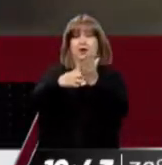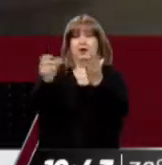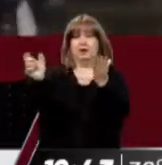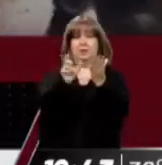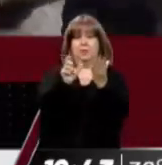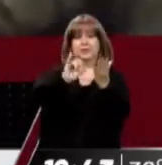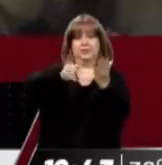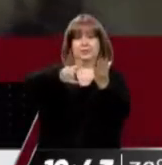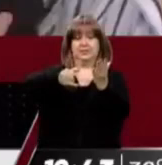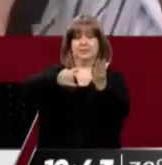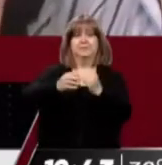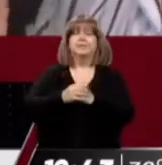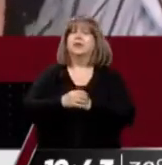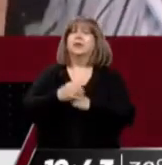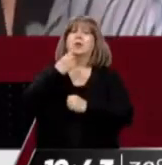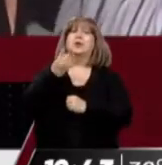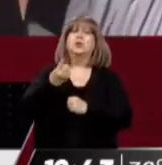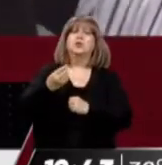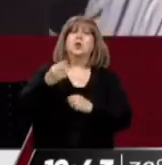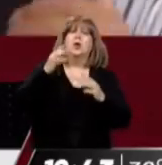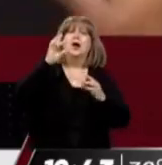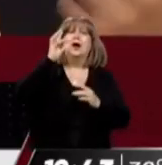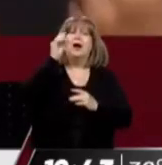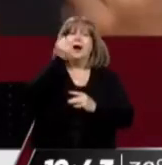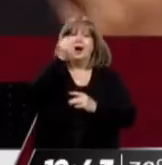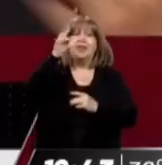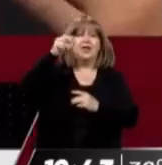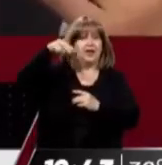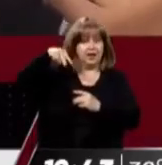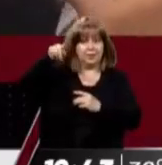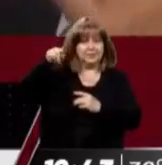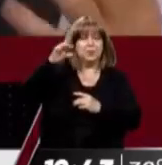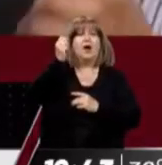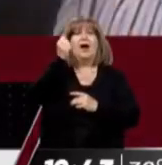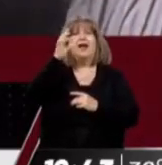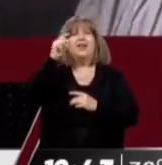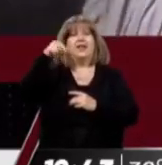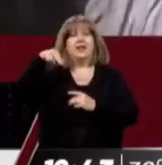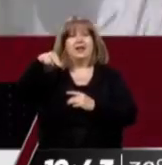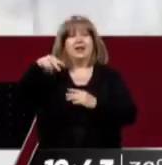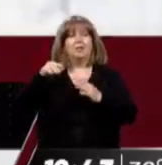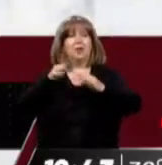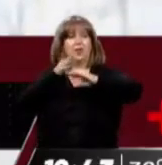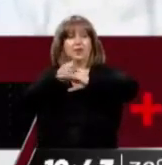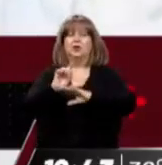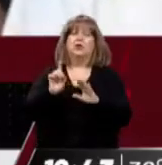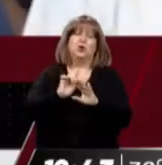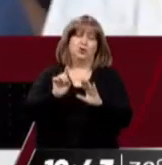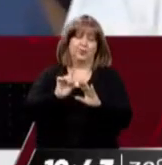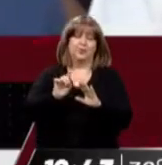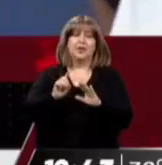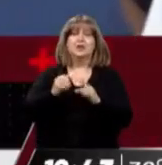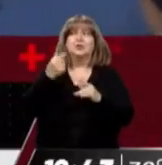a este muchacho. Ese ADN que descubren justamente, él aduce como que puede haber sido en el contacto adentro, en el boliche, ¿no? El contacto lo tiene, o